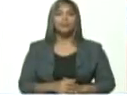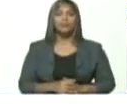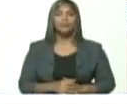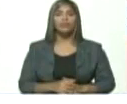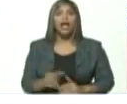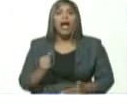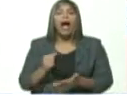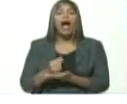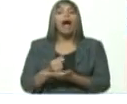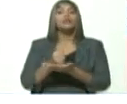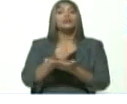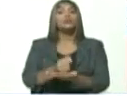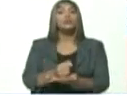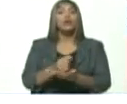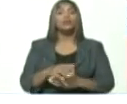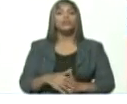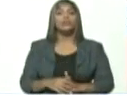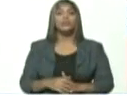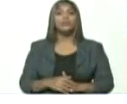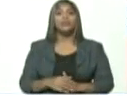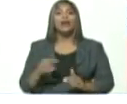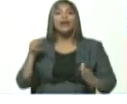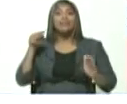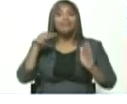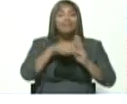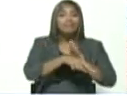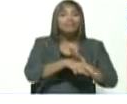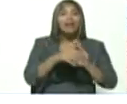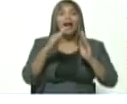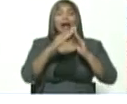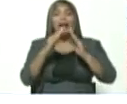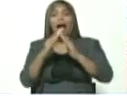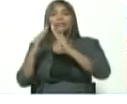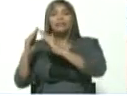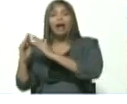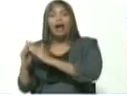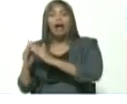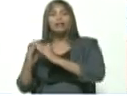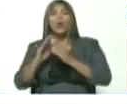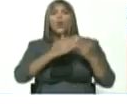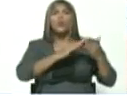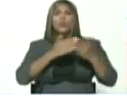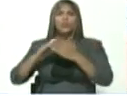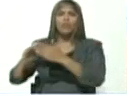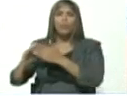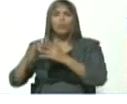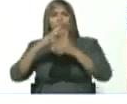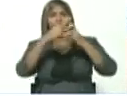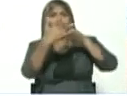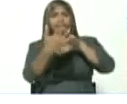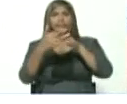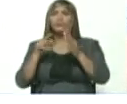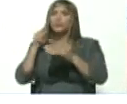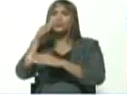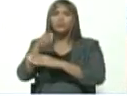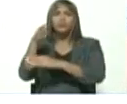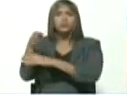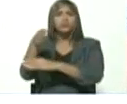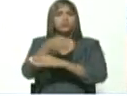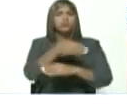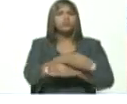atendiendo casa por casa, barrio por barrio, comunidad por comunidad, como debe ser,